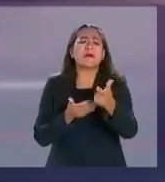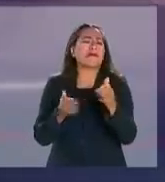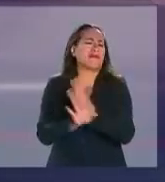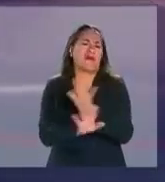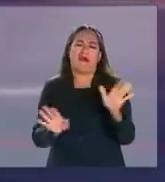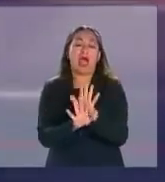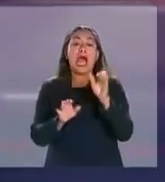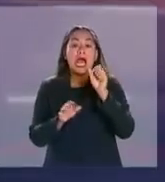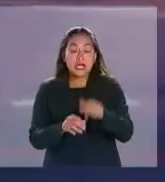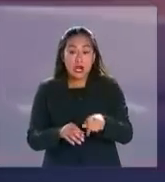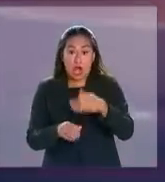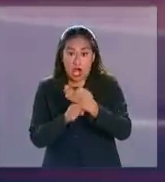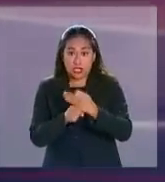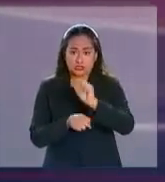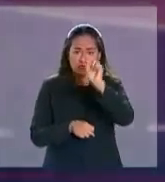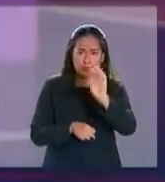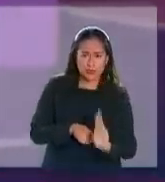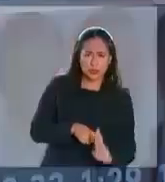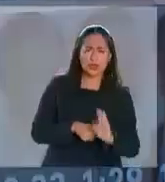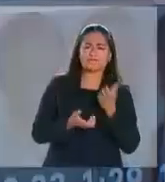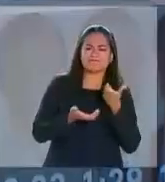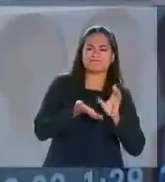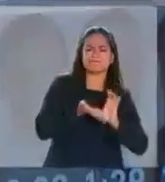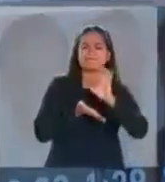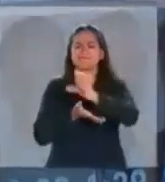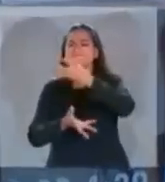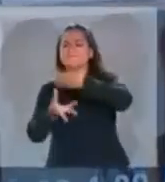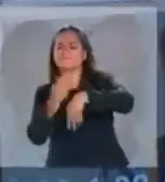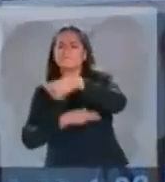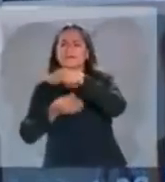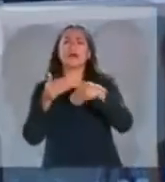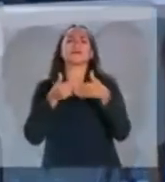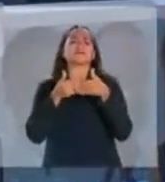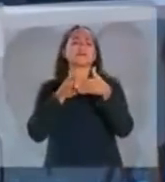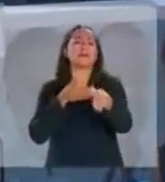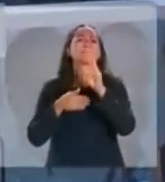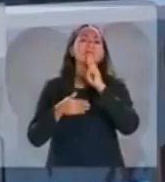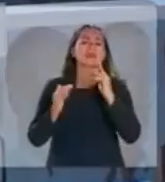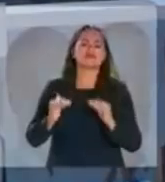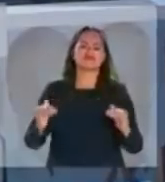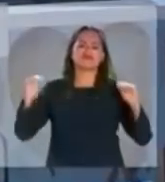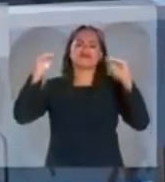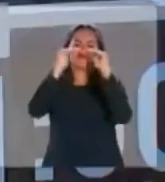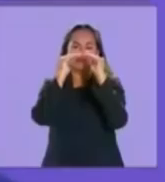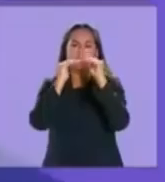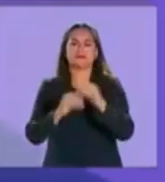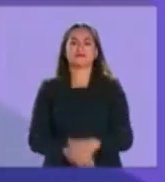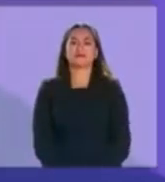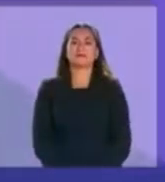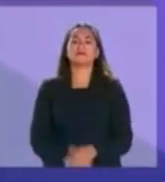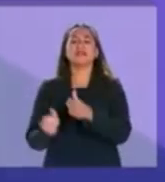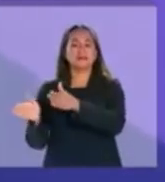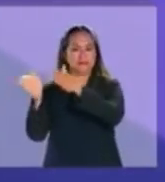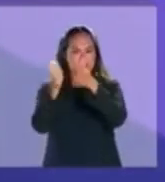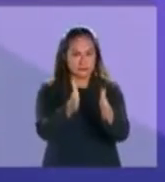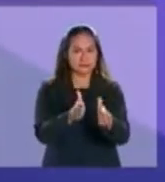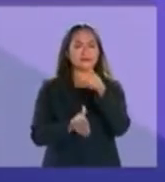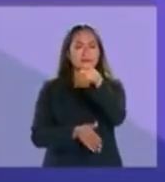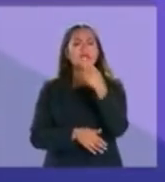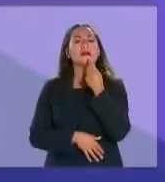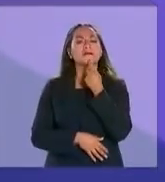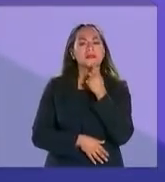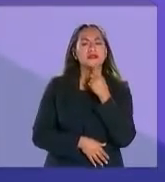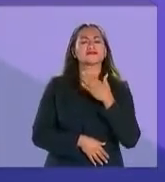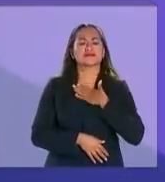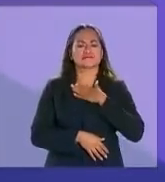les vaya mejor y para que cerremos esa brecha gracias candidato mir candidato a lópez obrador si una réplica para